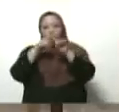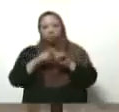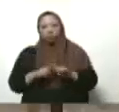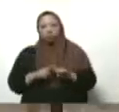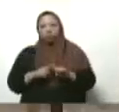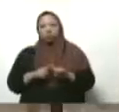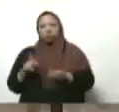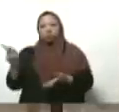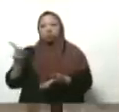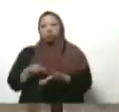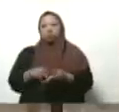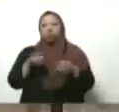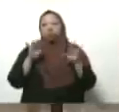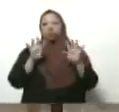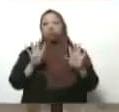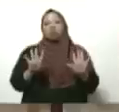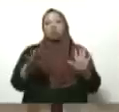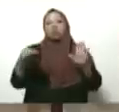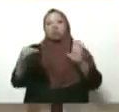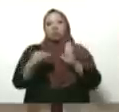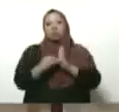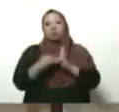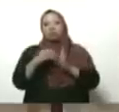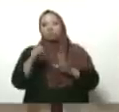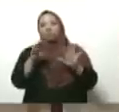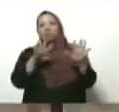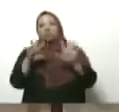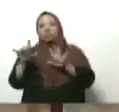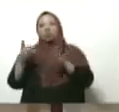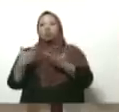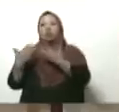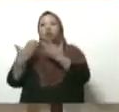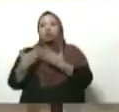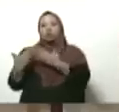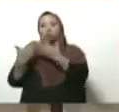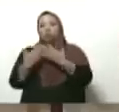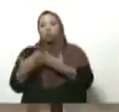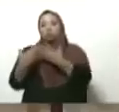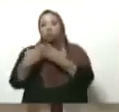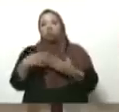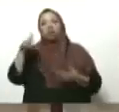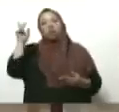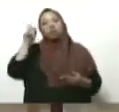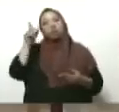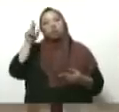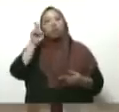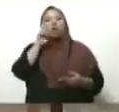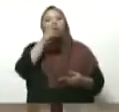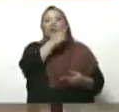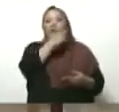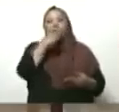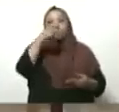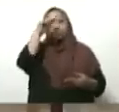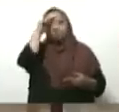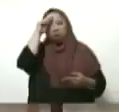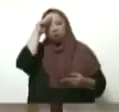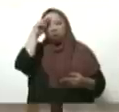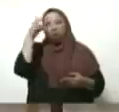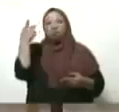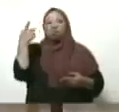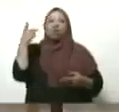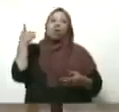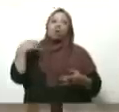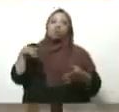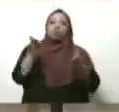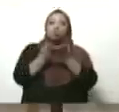participado 9 mil 151 estudiantes docentes padres madres representantes de centro educativo